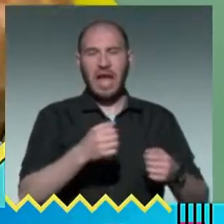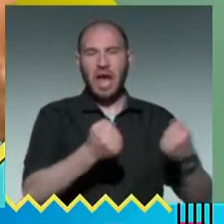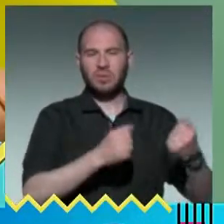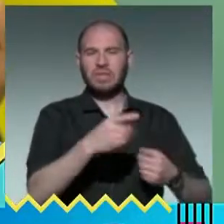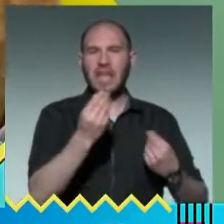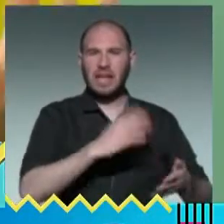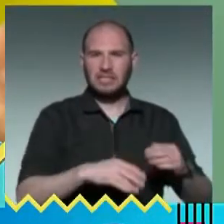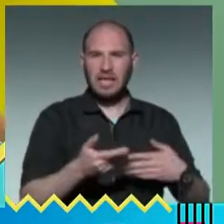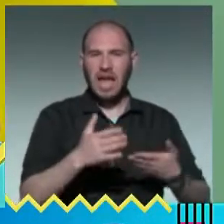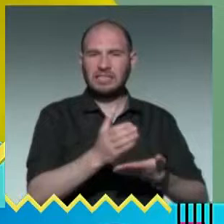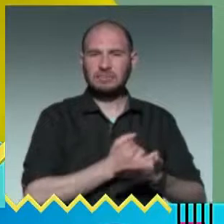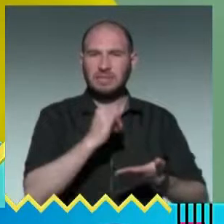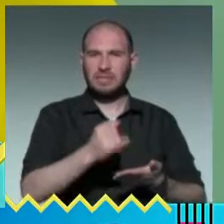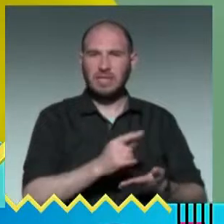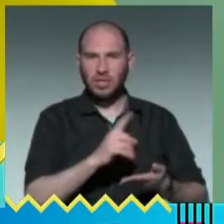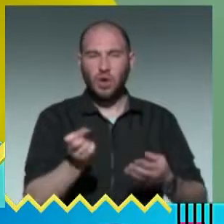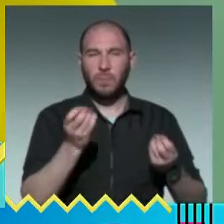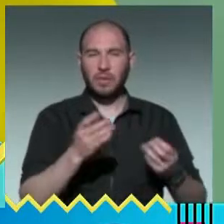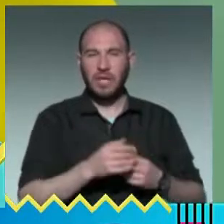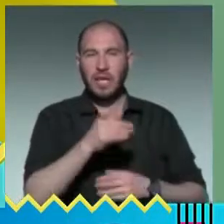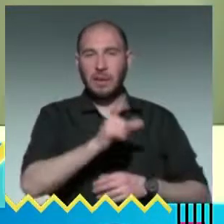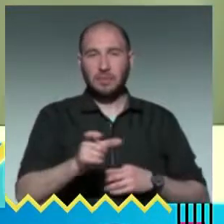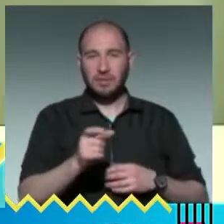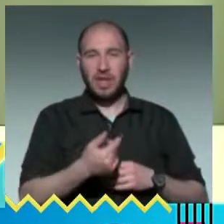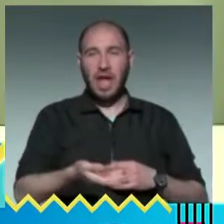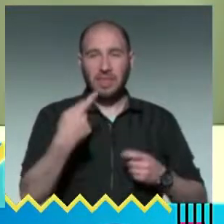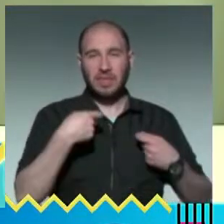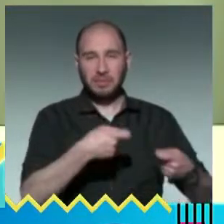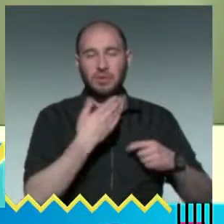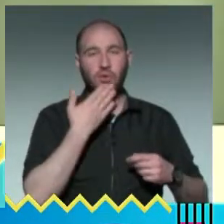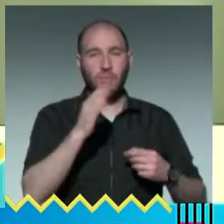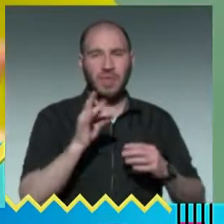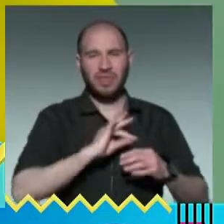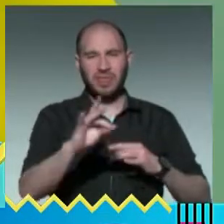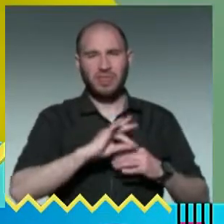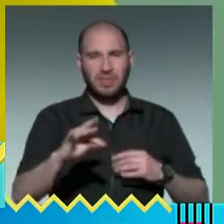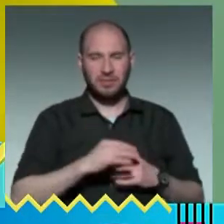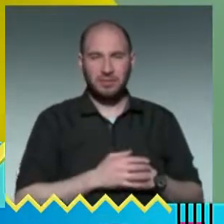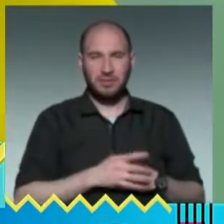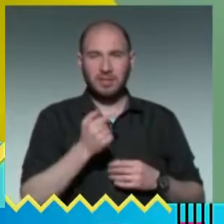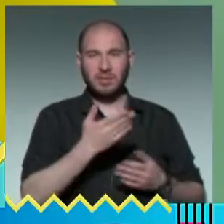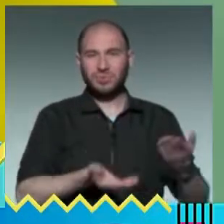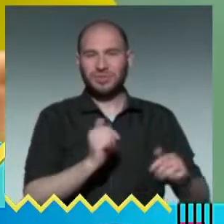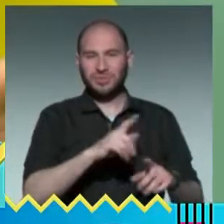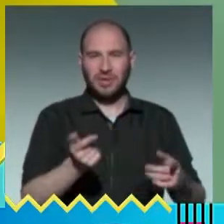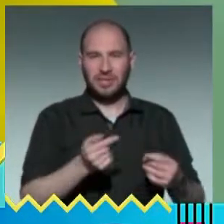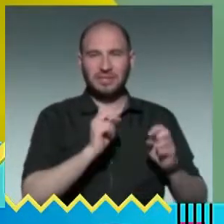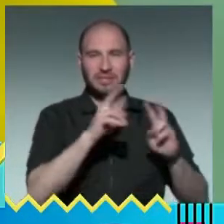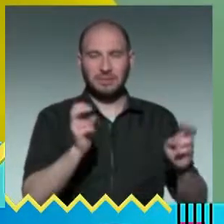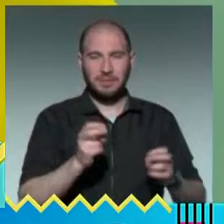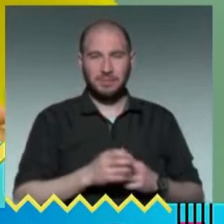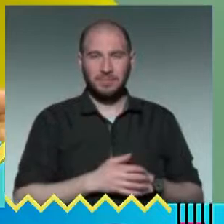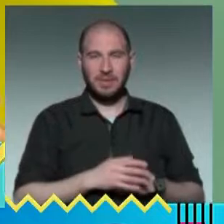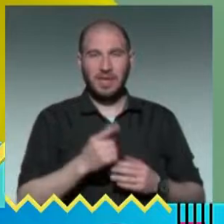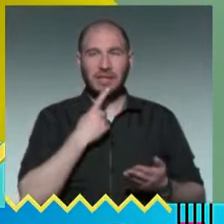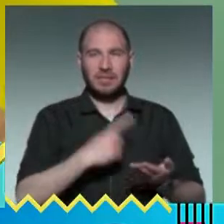ser recibidas? ¿Las van a aceptar? Porque creemos que hay gente que en su momento invirtió, cumplió, se endeudó y no es justo que le quiten. Y con respecto a